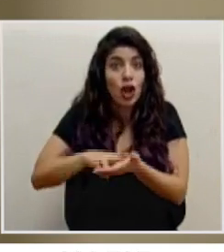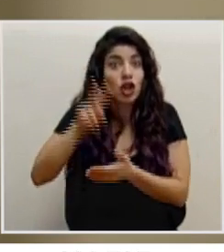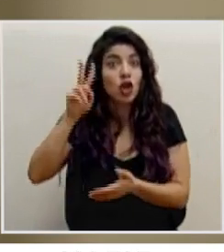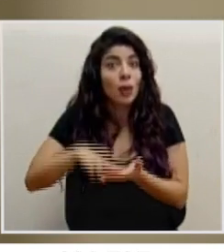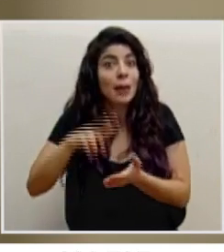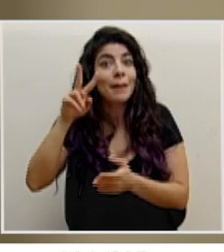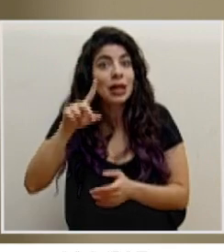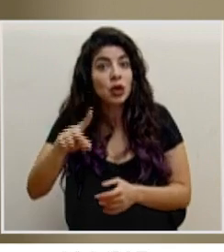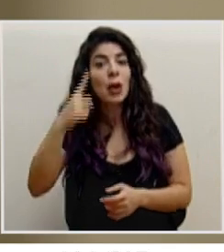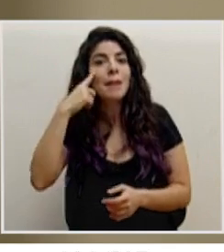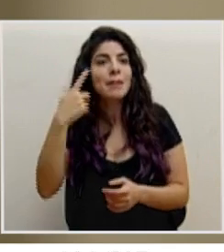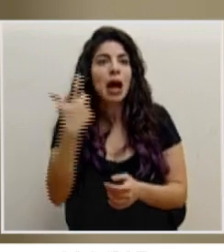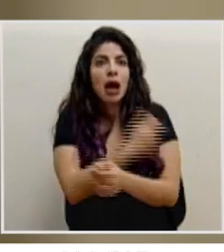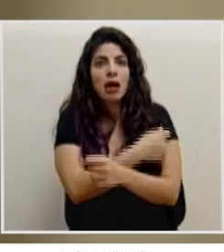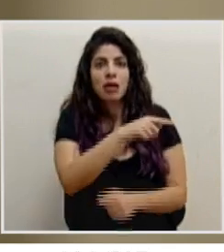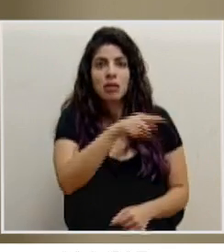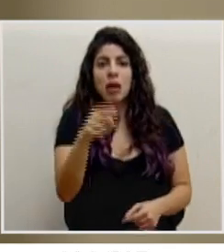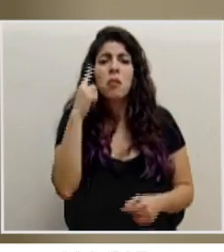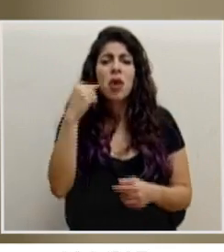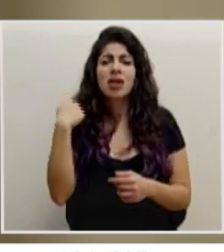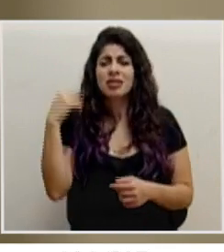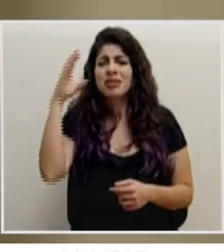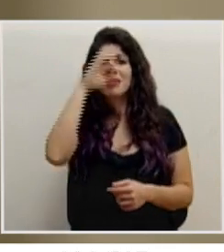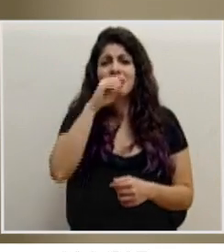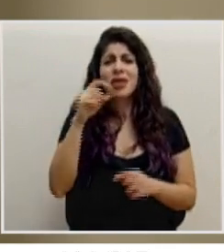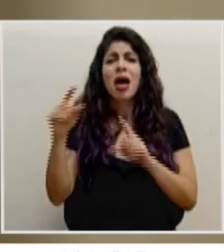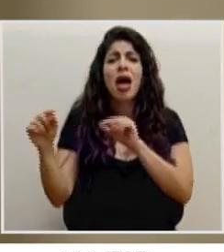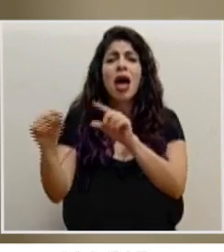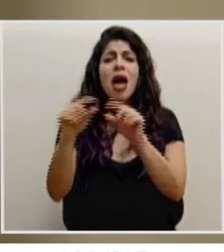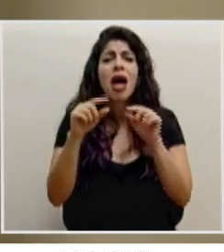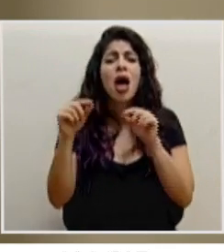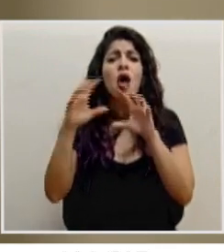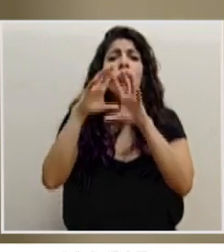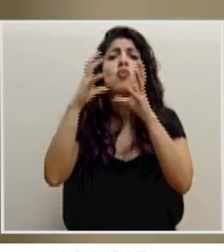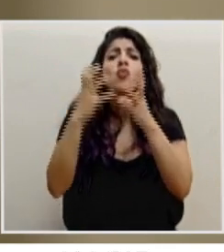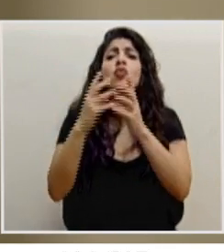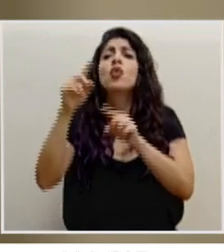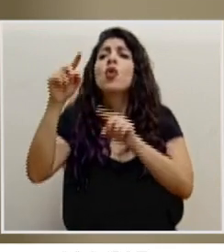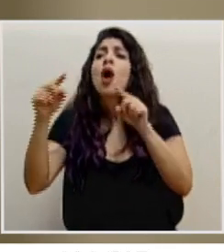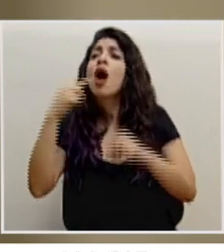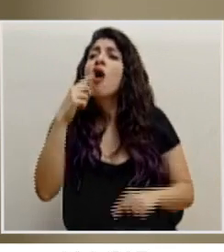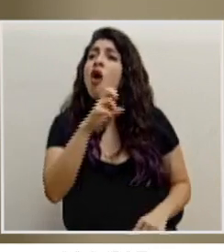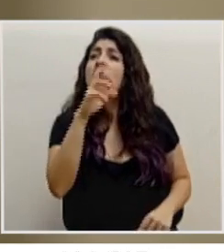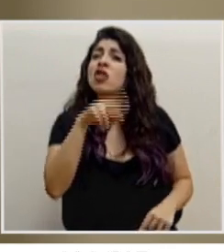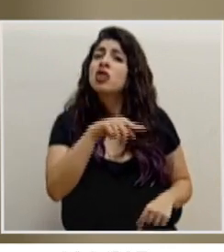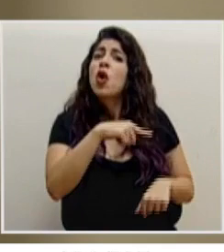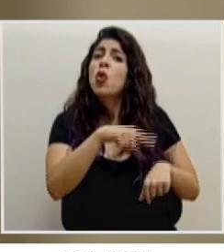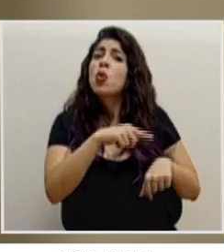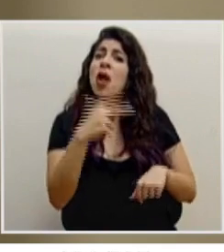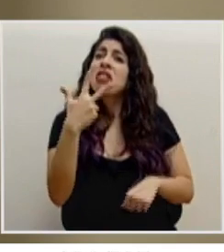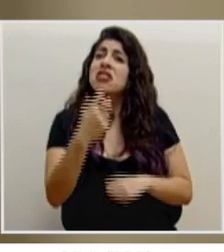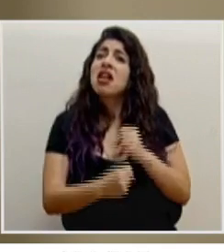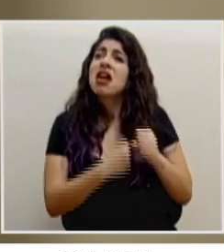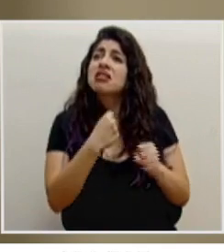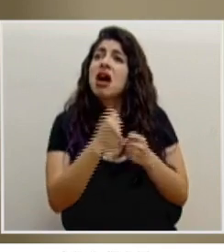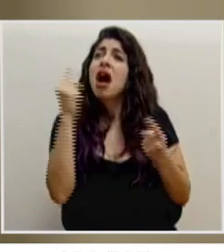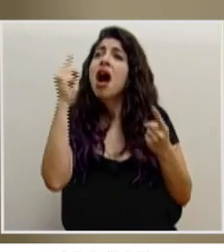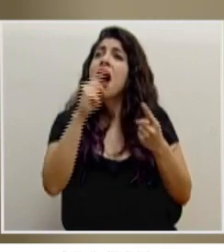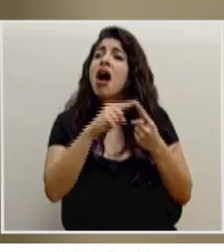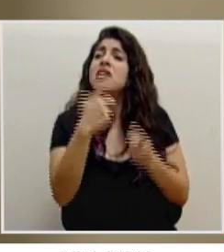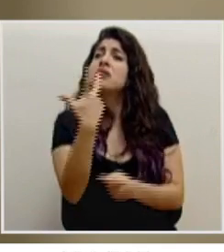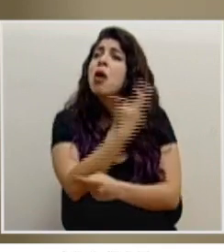2021, porque también anda por ahí un vacunómetro de nivel mundial que dice que Costa Rica va a durar 3 años para alcanzar la